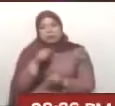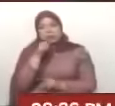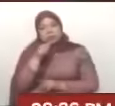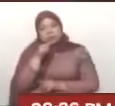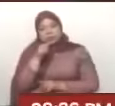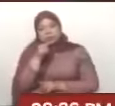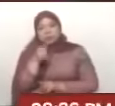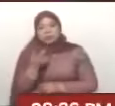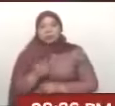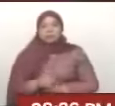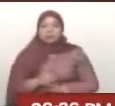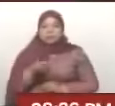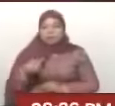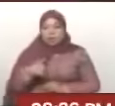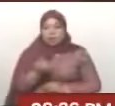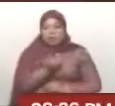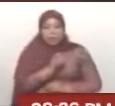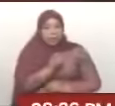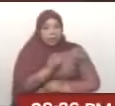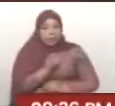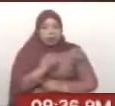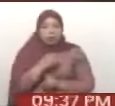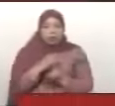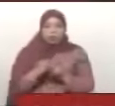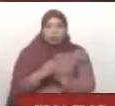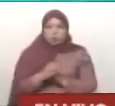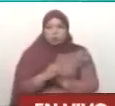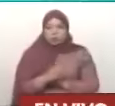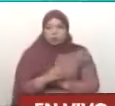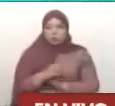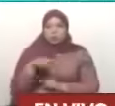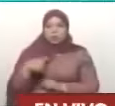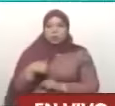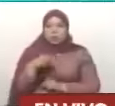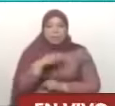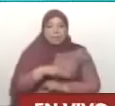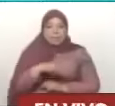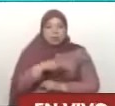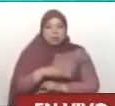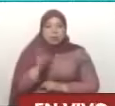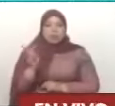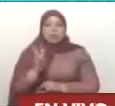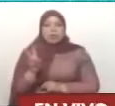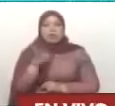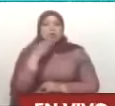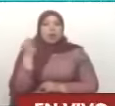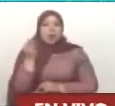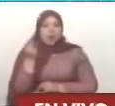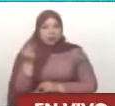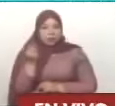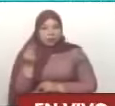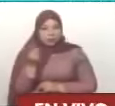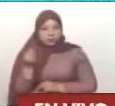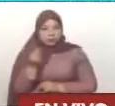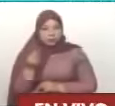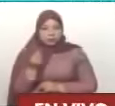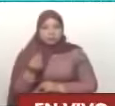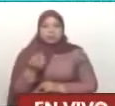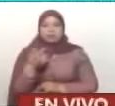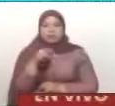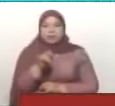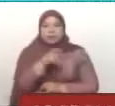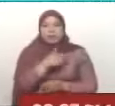el enriquecimiento de nuestra identidad, de nuestra cultura a través de nuestra gran misión Venezuela Joven. Hay uno de los